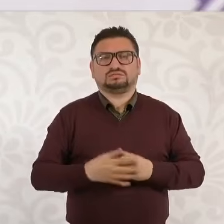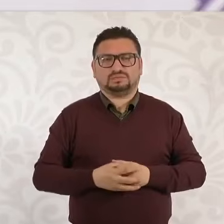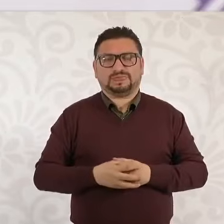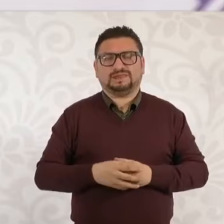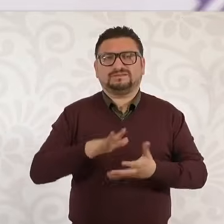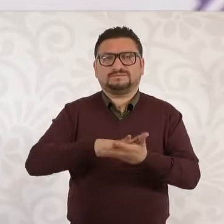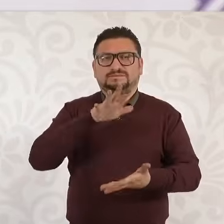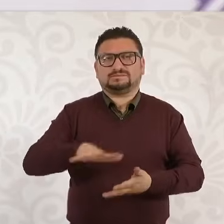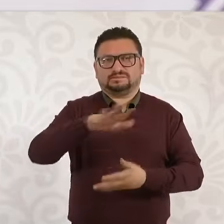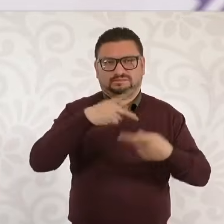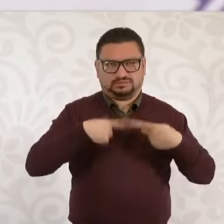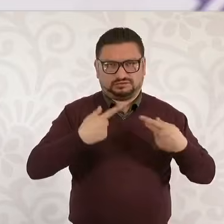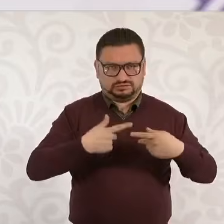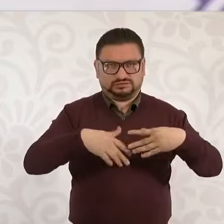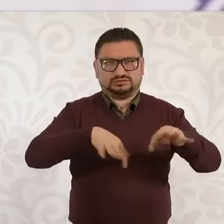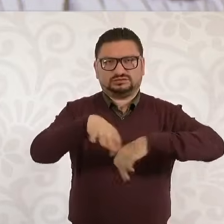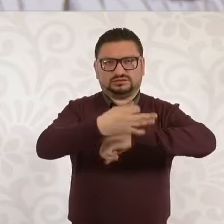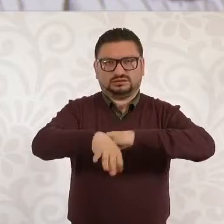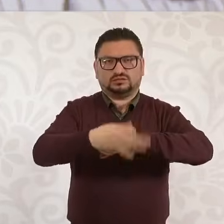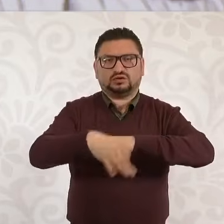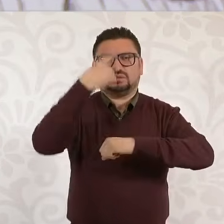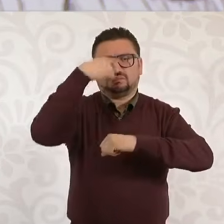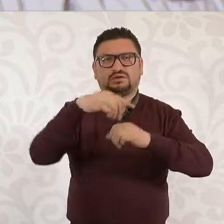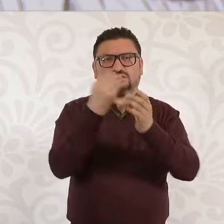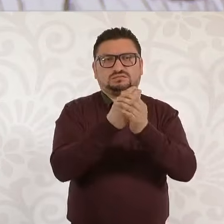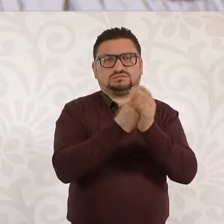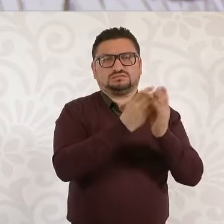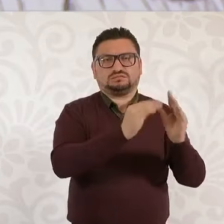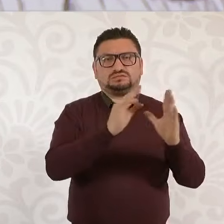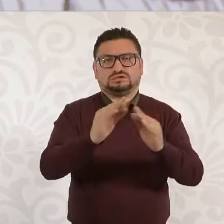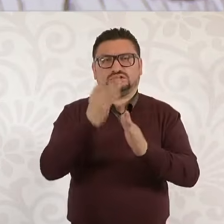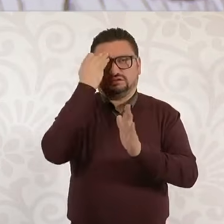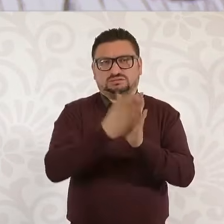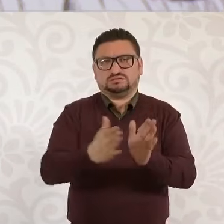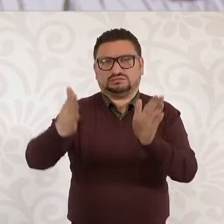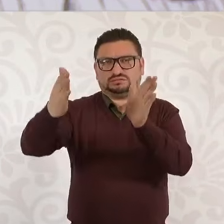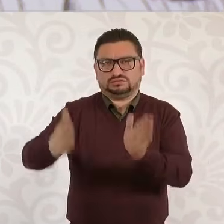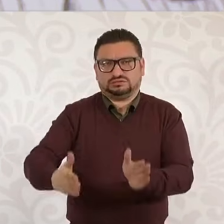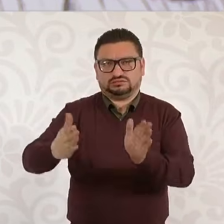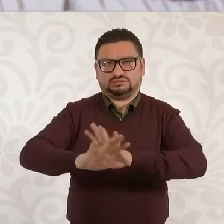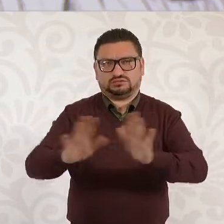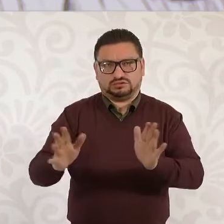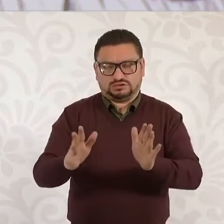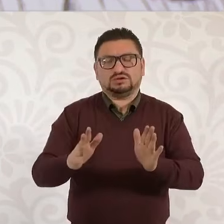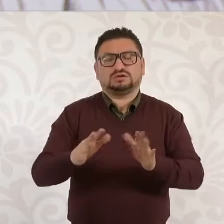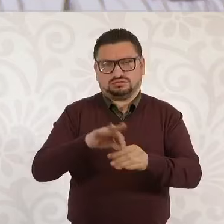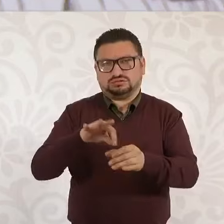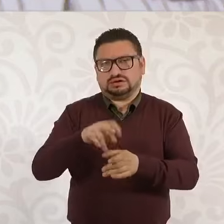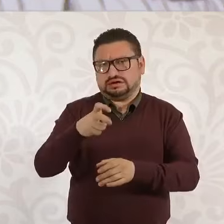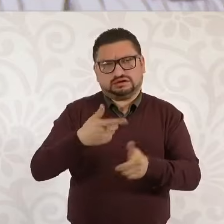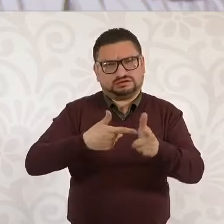mayoría de las personas que se contratan de manera temporal es para capacitación en los periodos electorales. Eso se mantiene, eso no